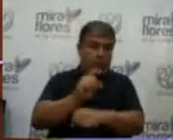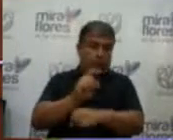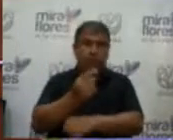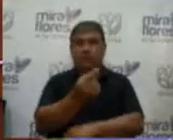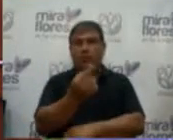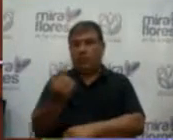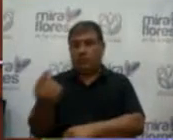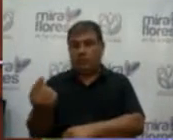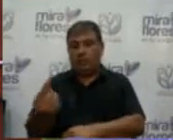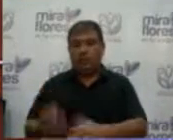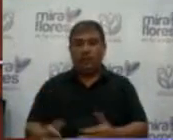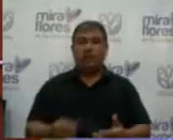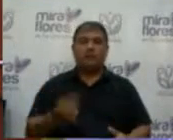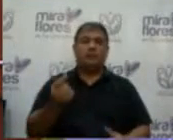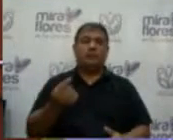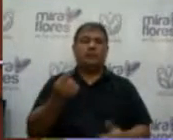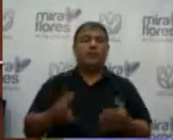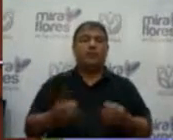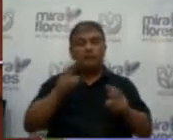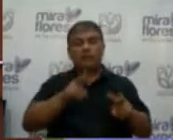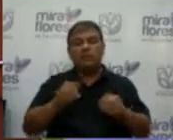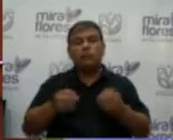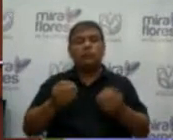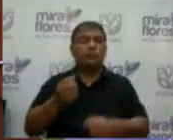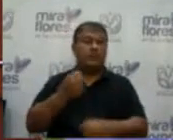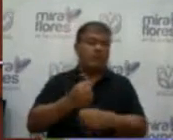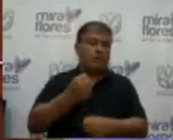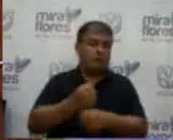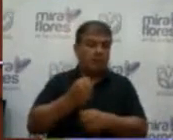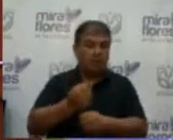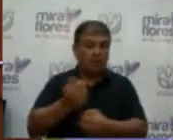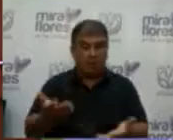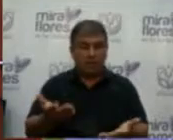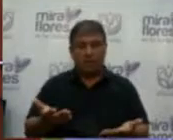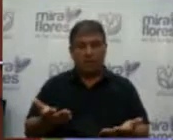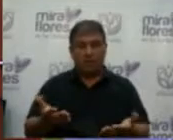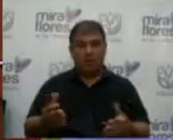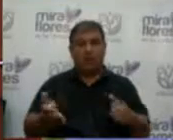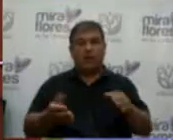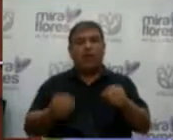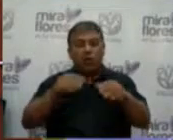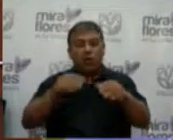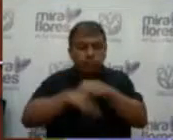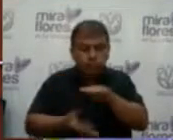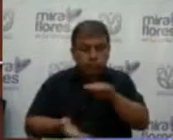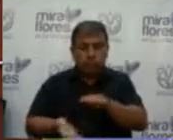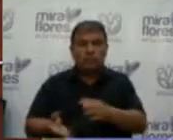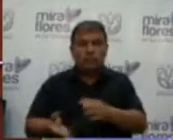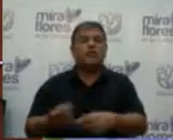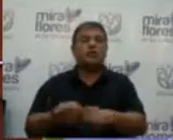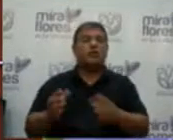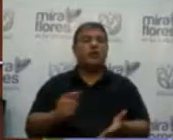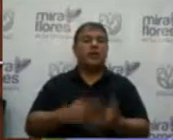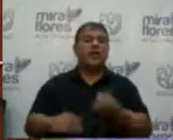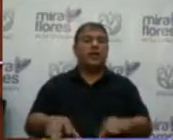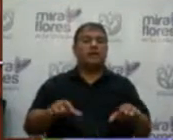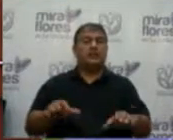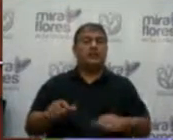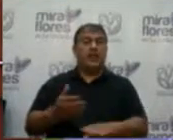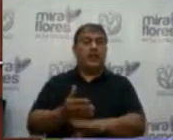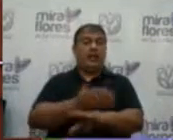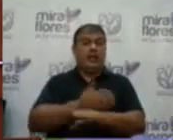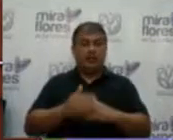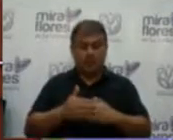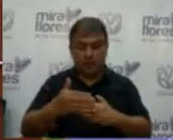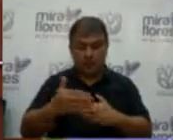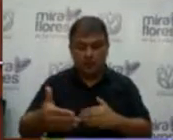uno de ustedes, no solamente para ver cómo funciona el almacén en sí, sino qué hacer antes, durante y